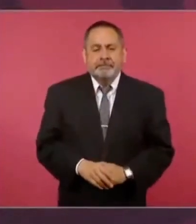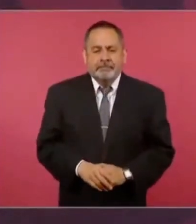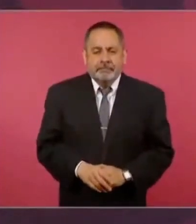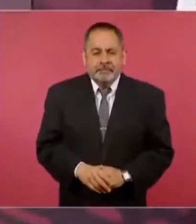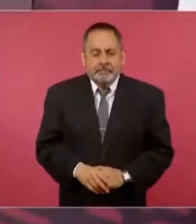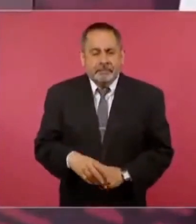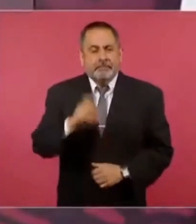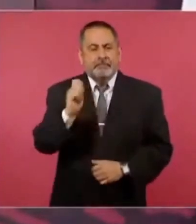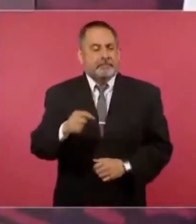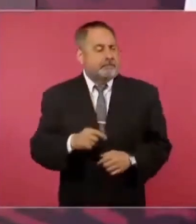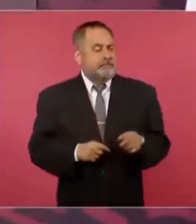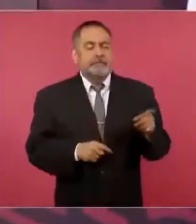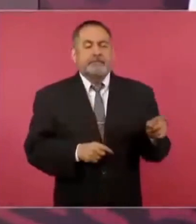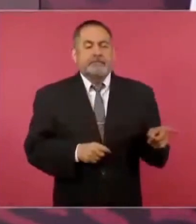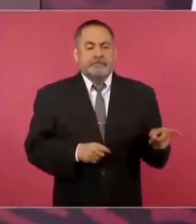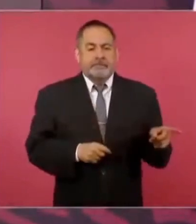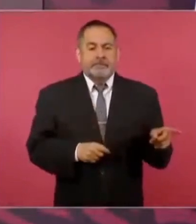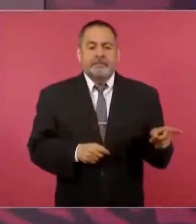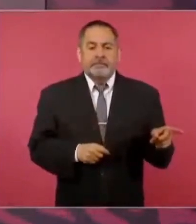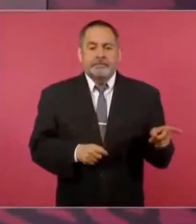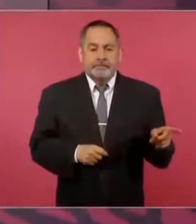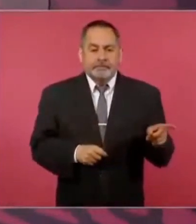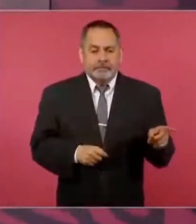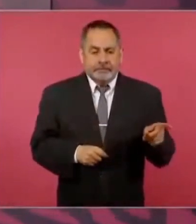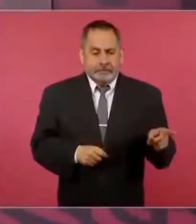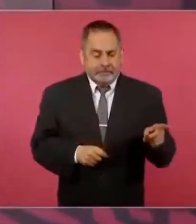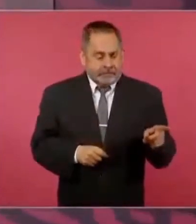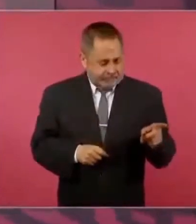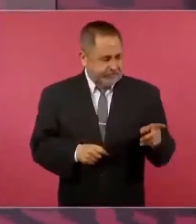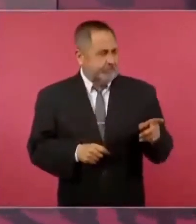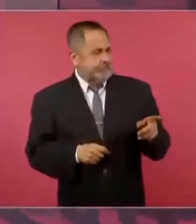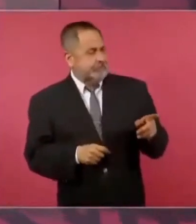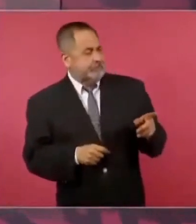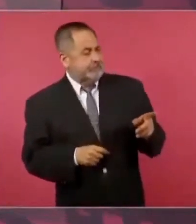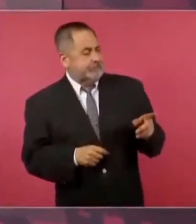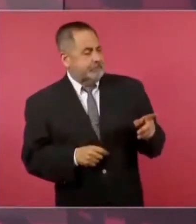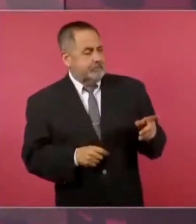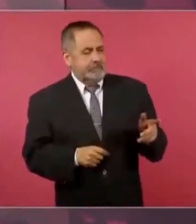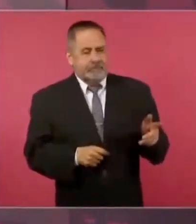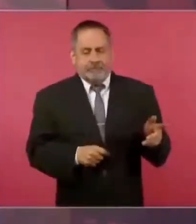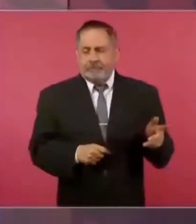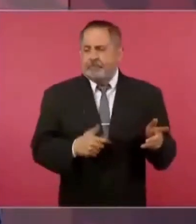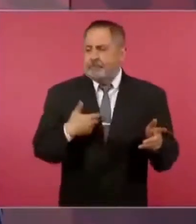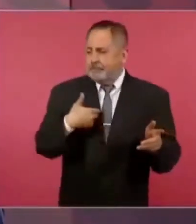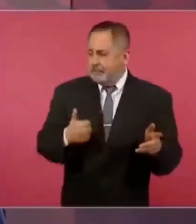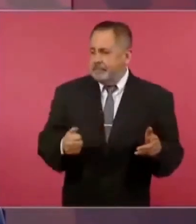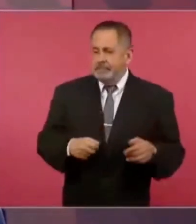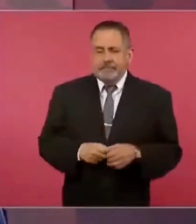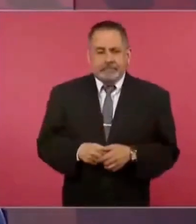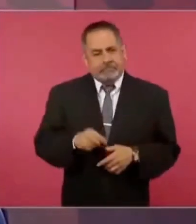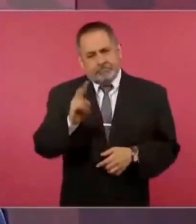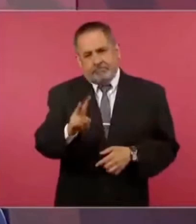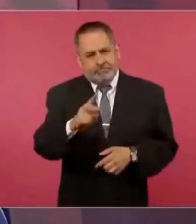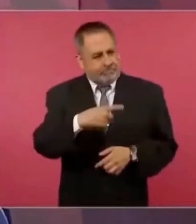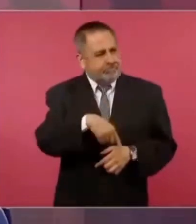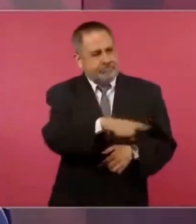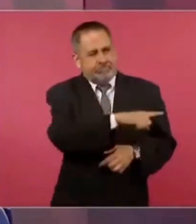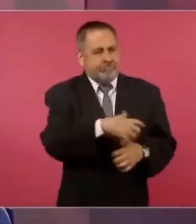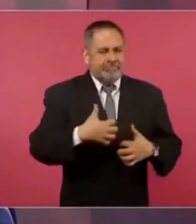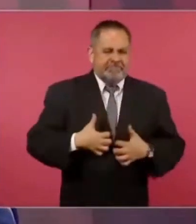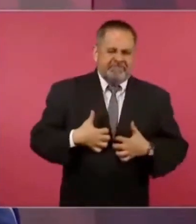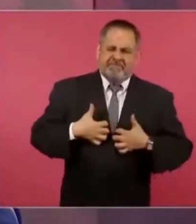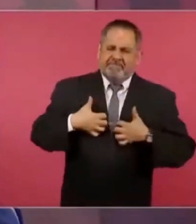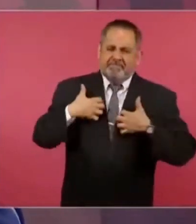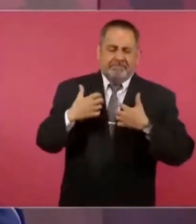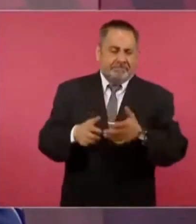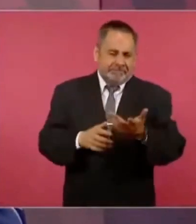porque esto es lo que despierta también mucho coraje. No quiero